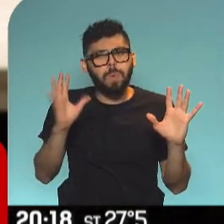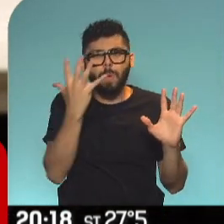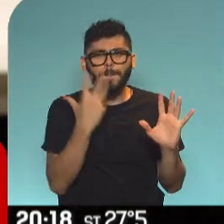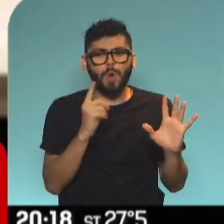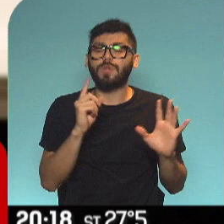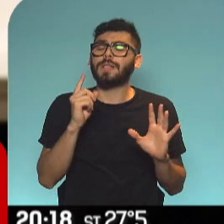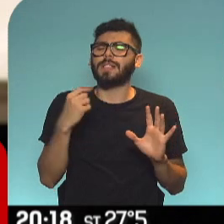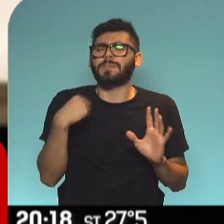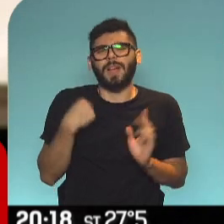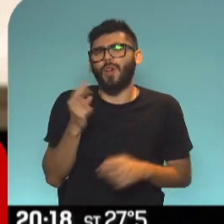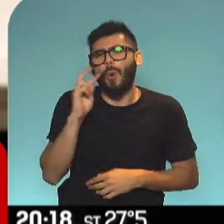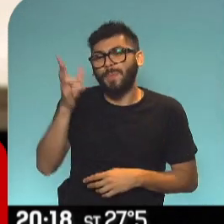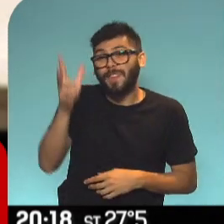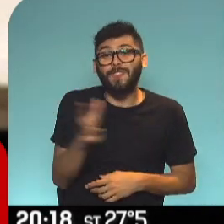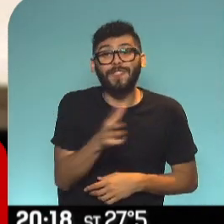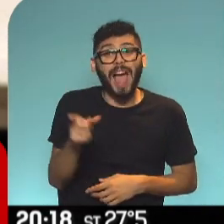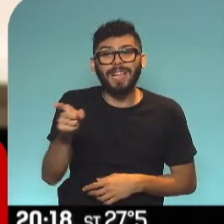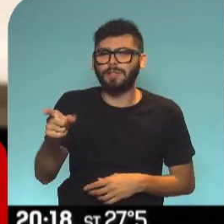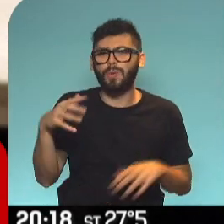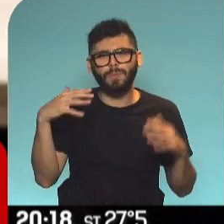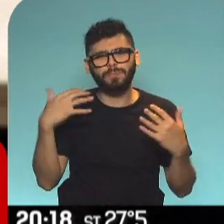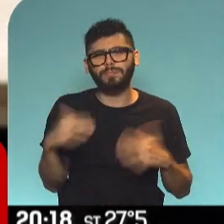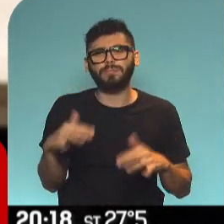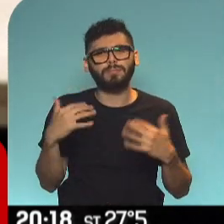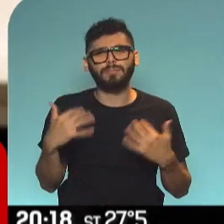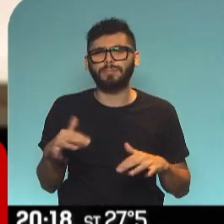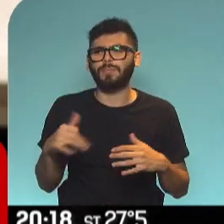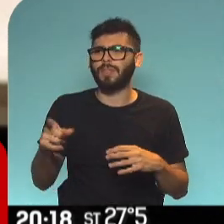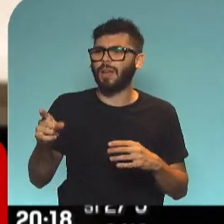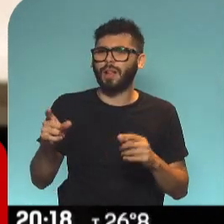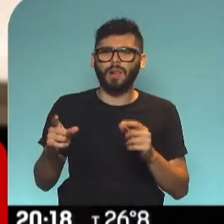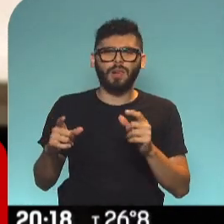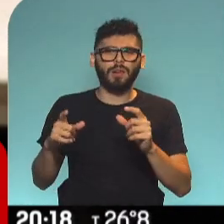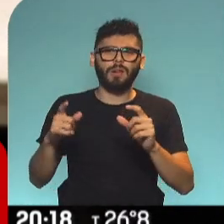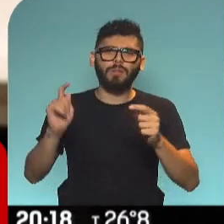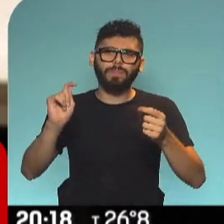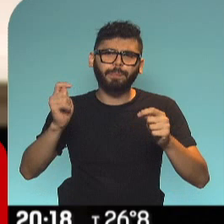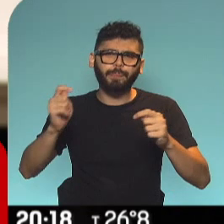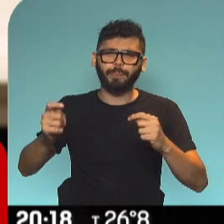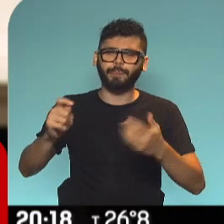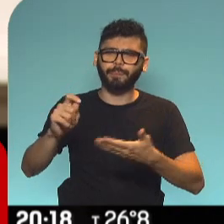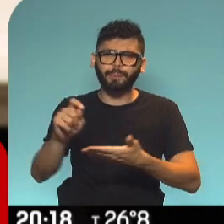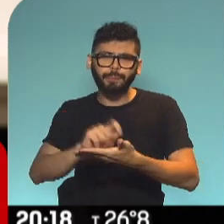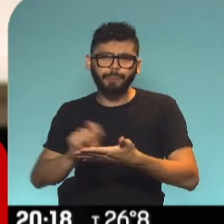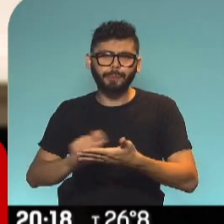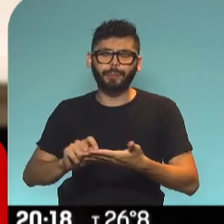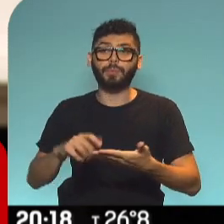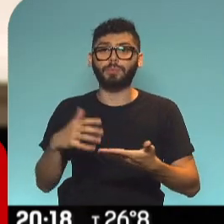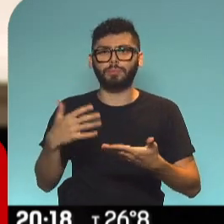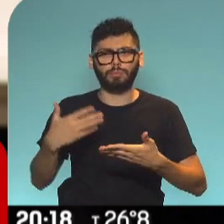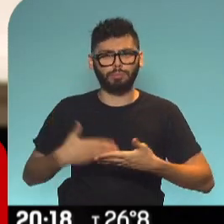Francisco ha arriesgado conceptos, ha escrito, ¿no?